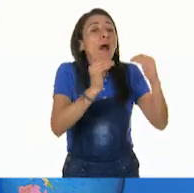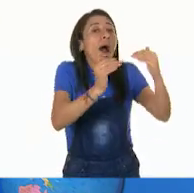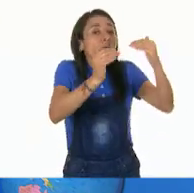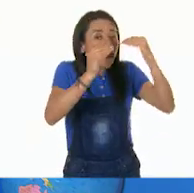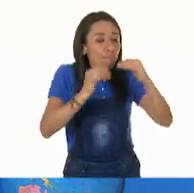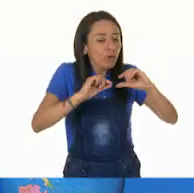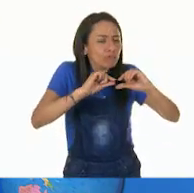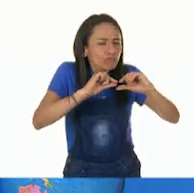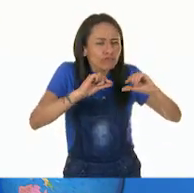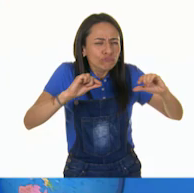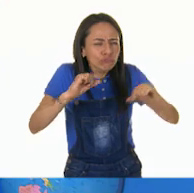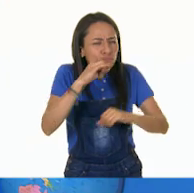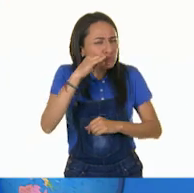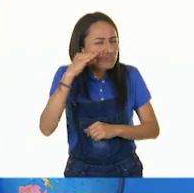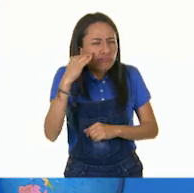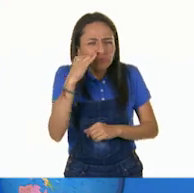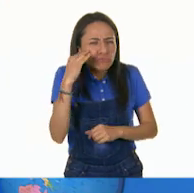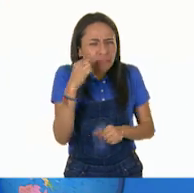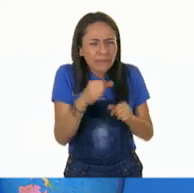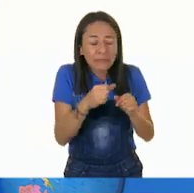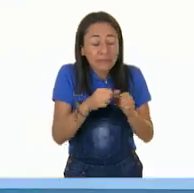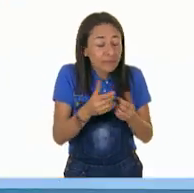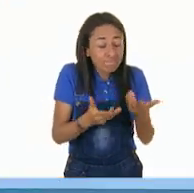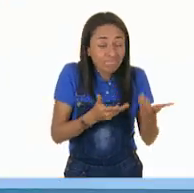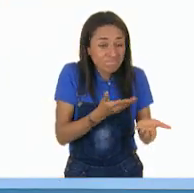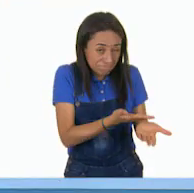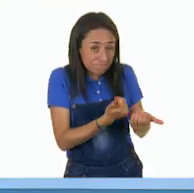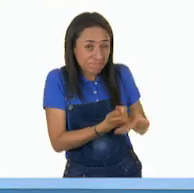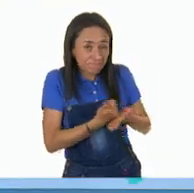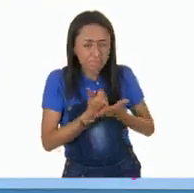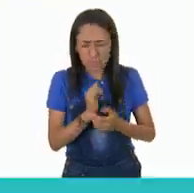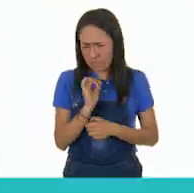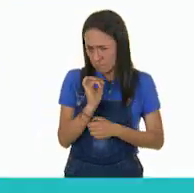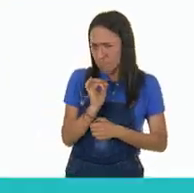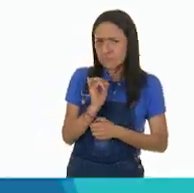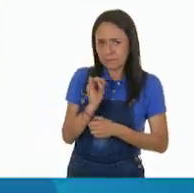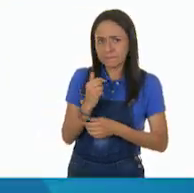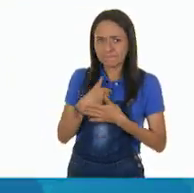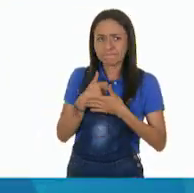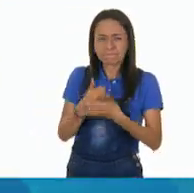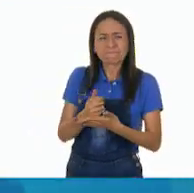abajito a la derecha que no no me digas si abertis